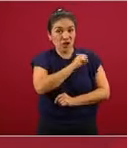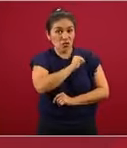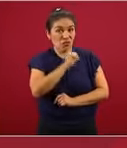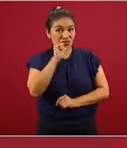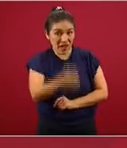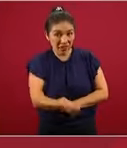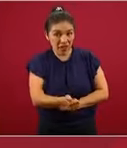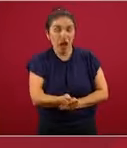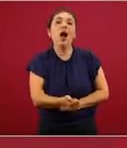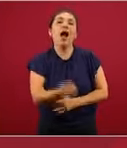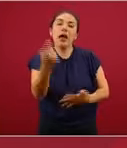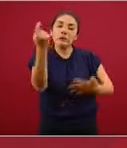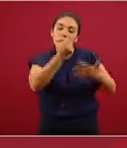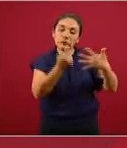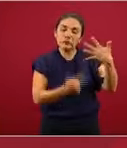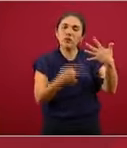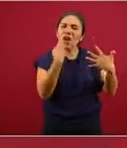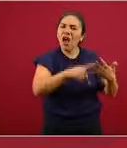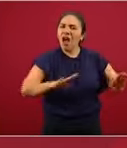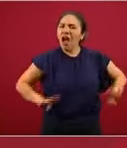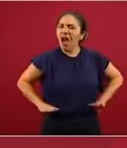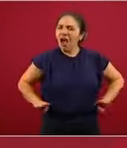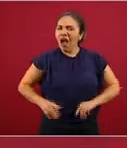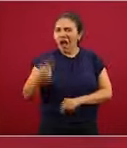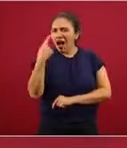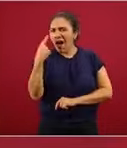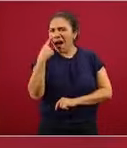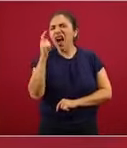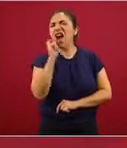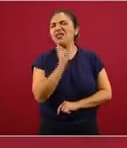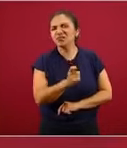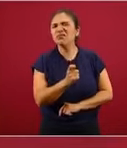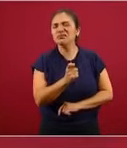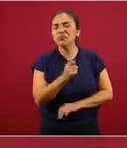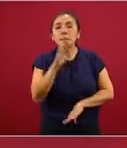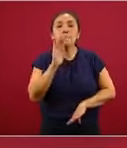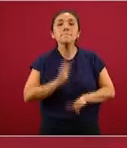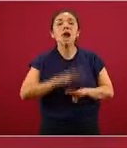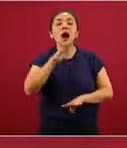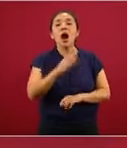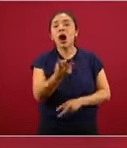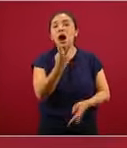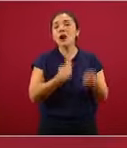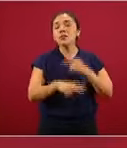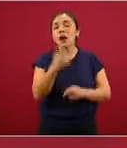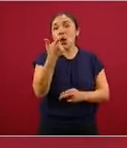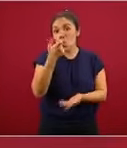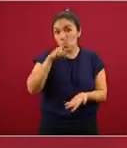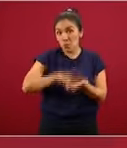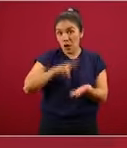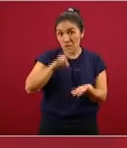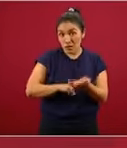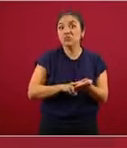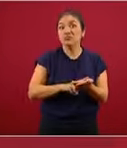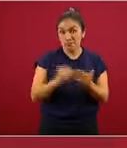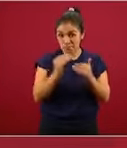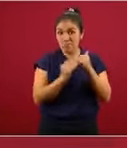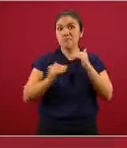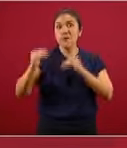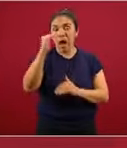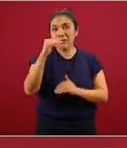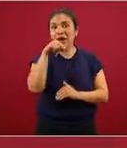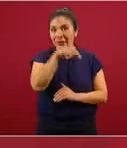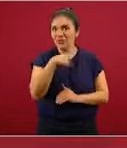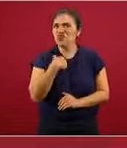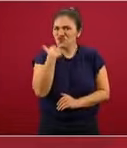saludables tienen una particularidad que es aumentan el costo, ciertamente aumentan el costo, ese es